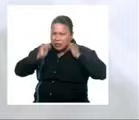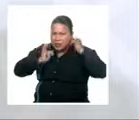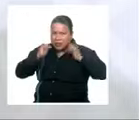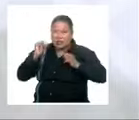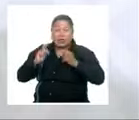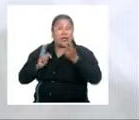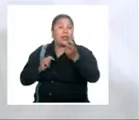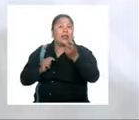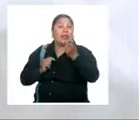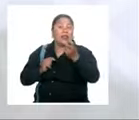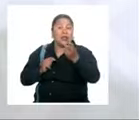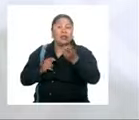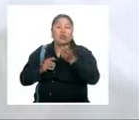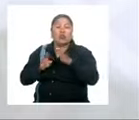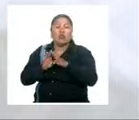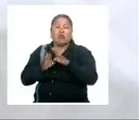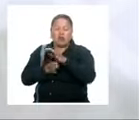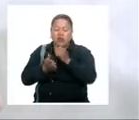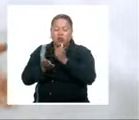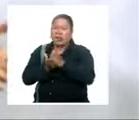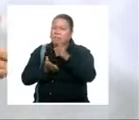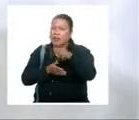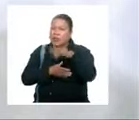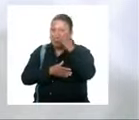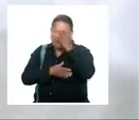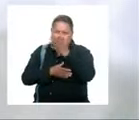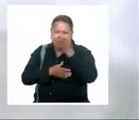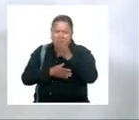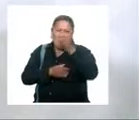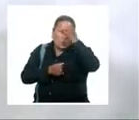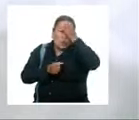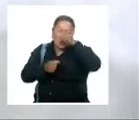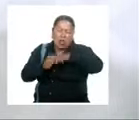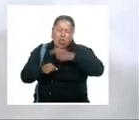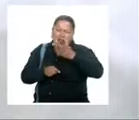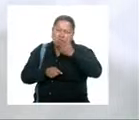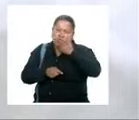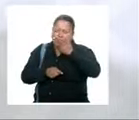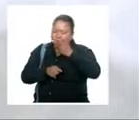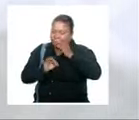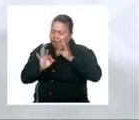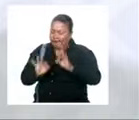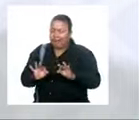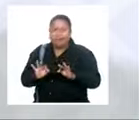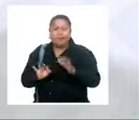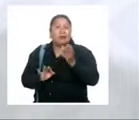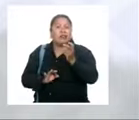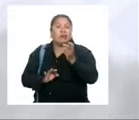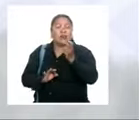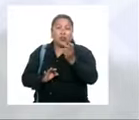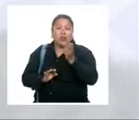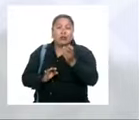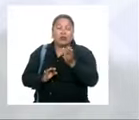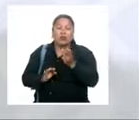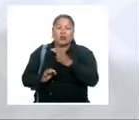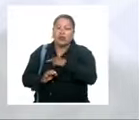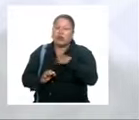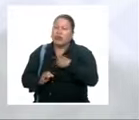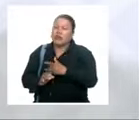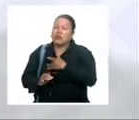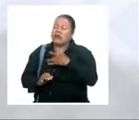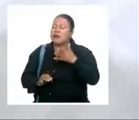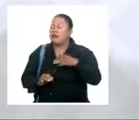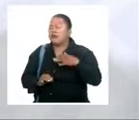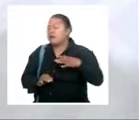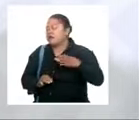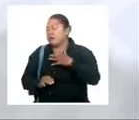Es una ciudad muy bonita, patrimonio de la humanidad. Por eso nos congratulamos